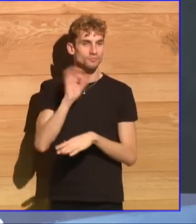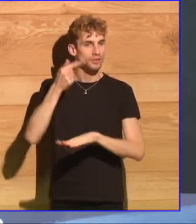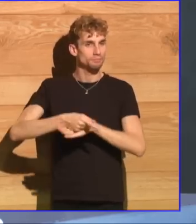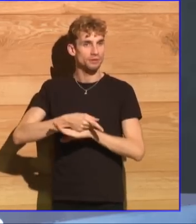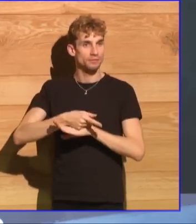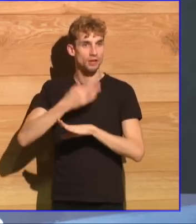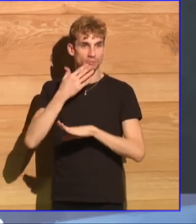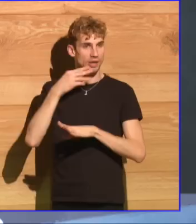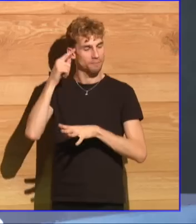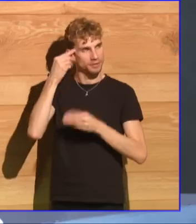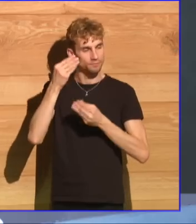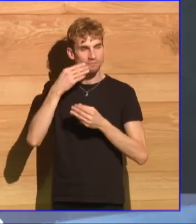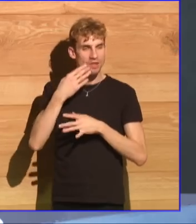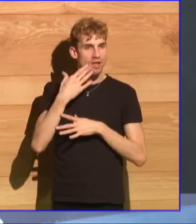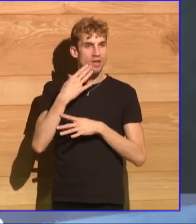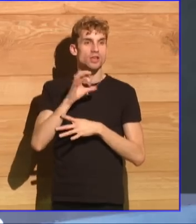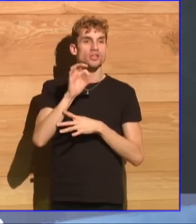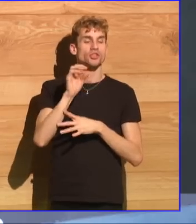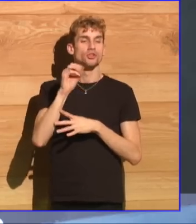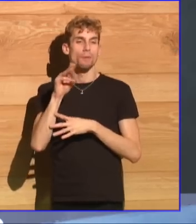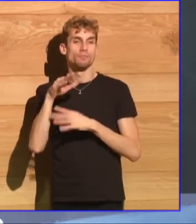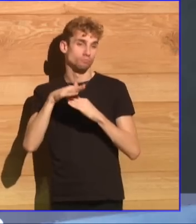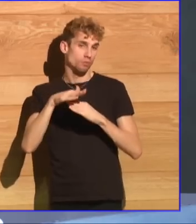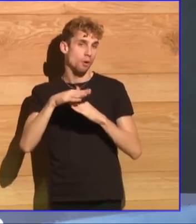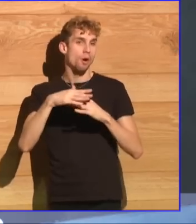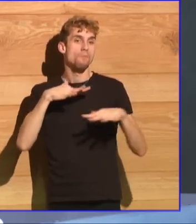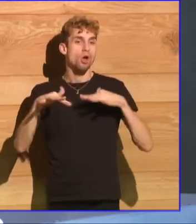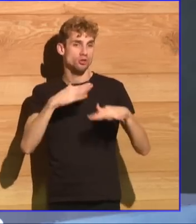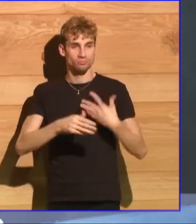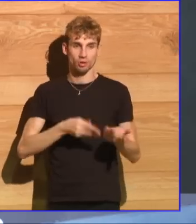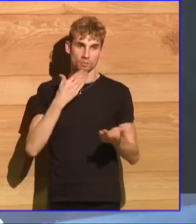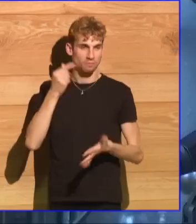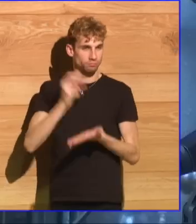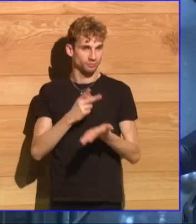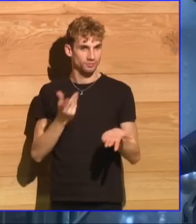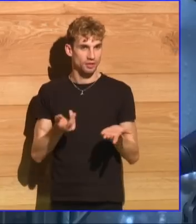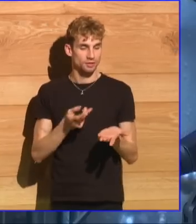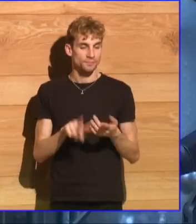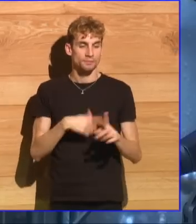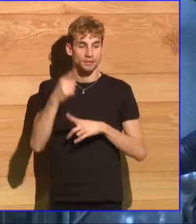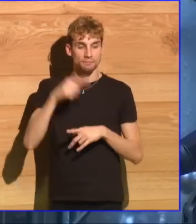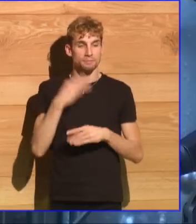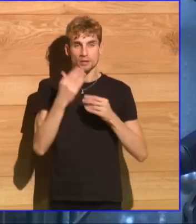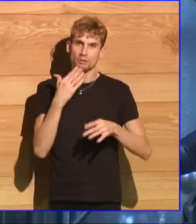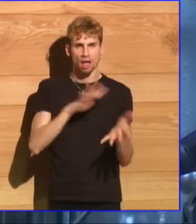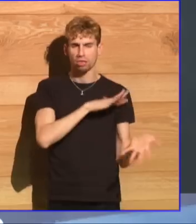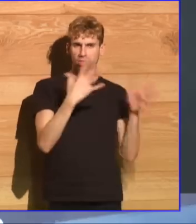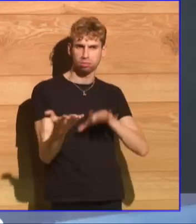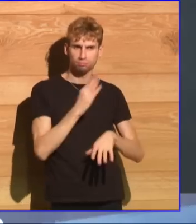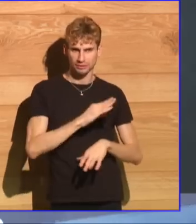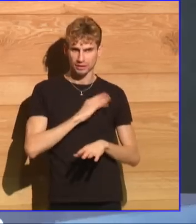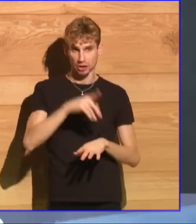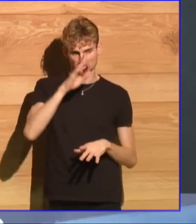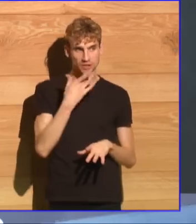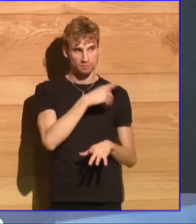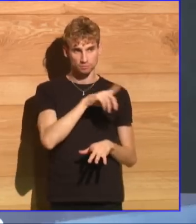stop motion, por la animación fotograma a fotograma, por la animación Harryhausen clásica, que por otro lado ha evolucionado mucho. No sé si habéis llegado